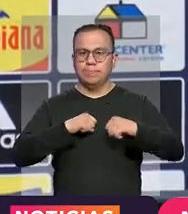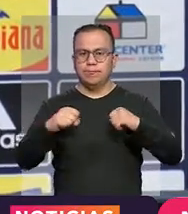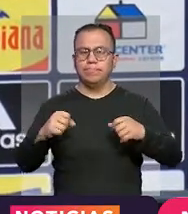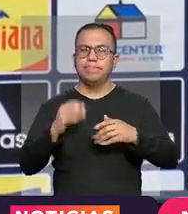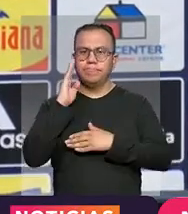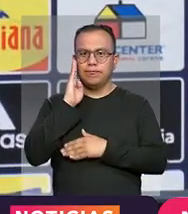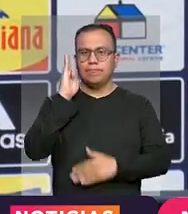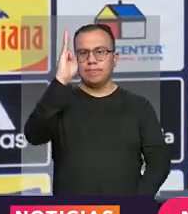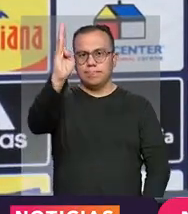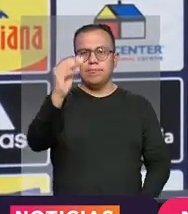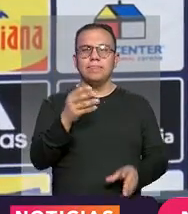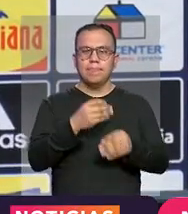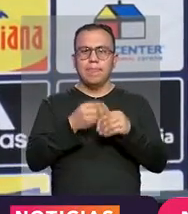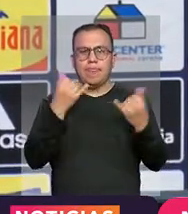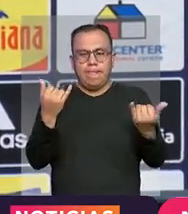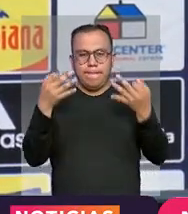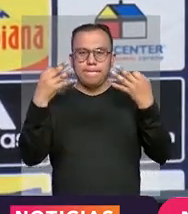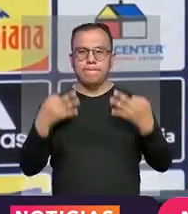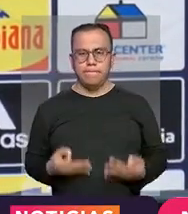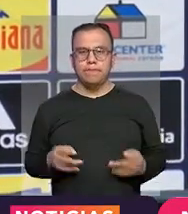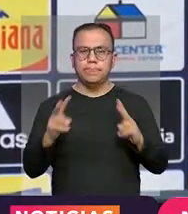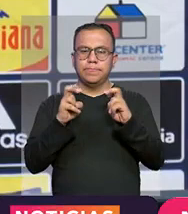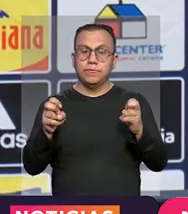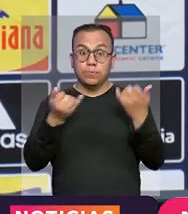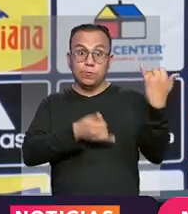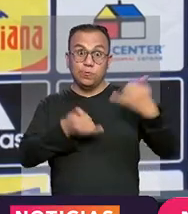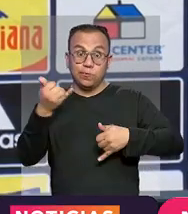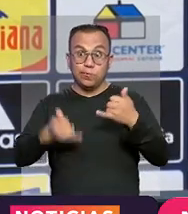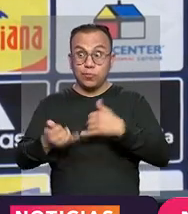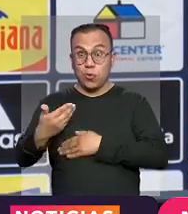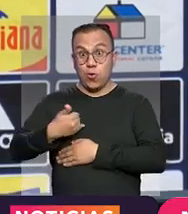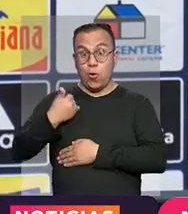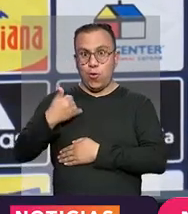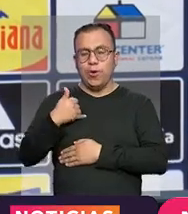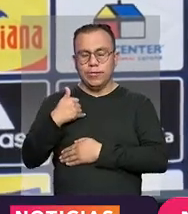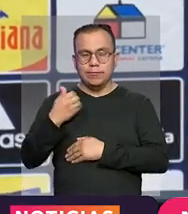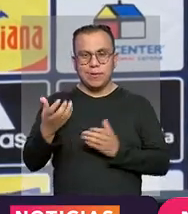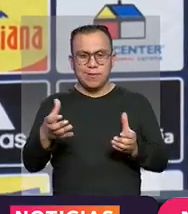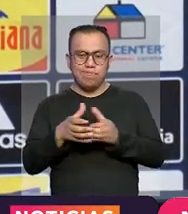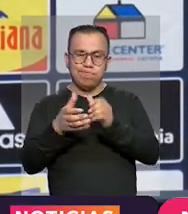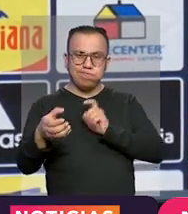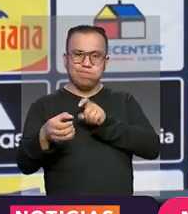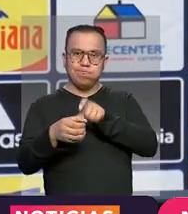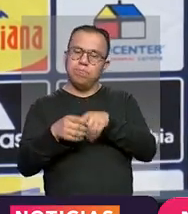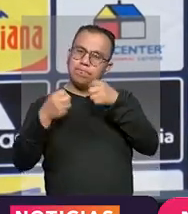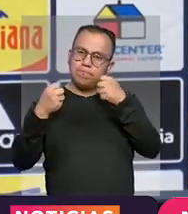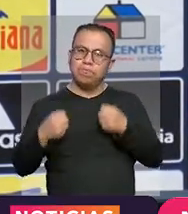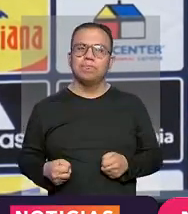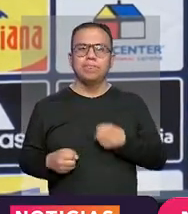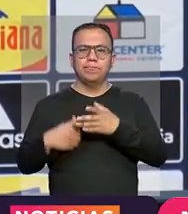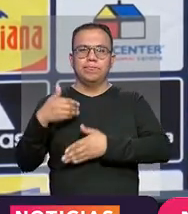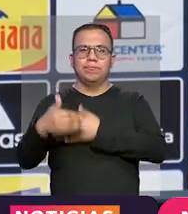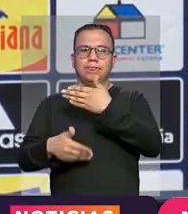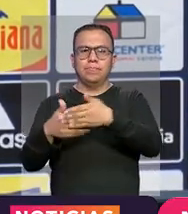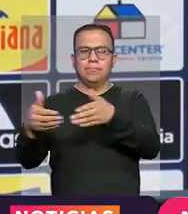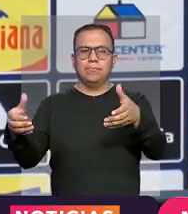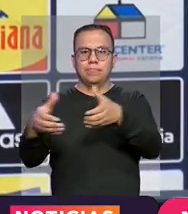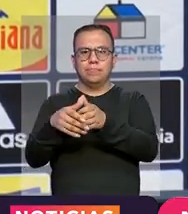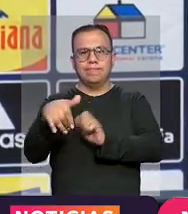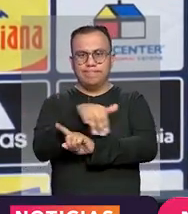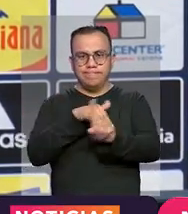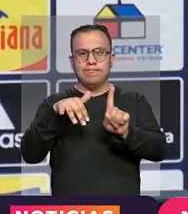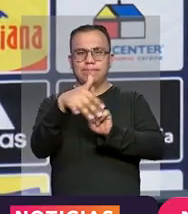a futuro y de asegurar que los jugadores jóvenes se consoliden en un